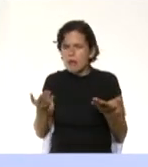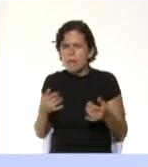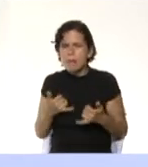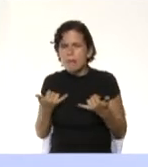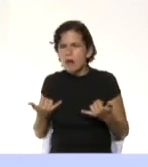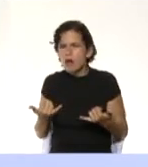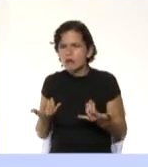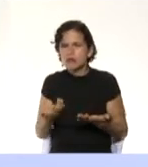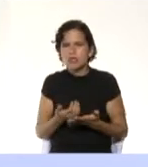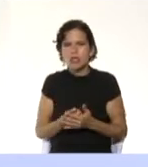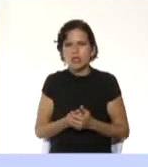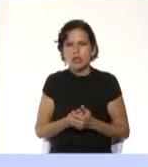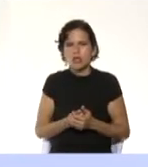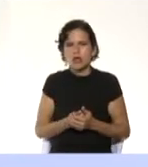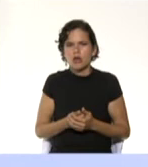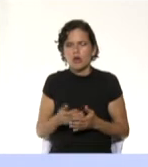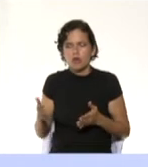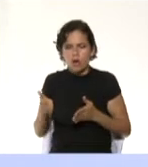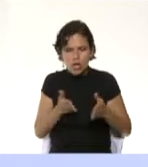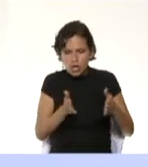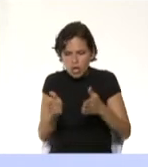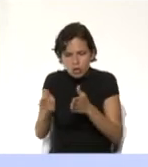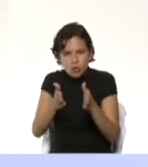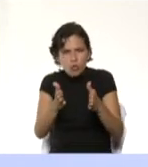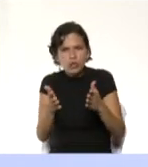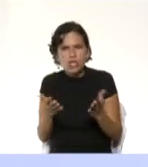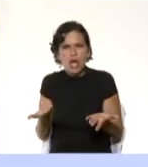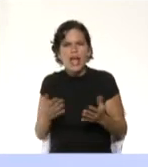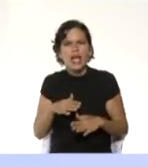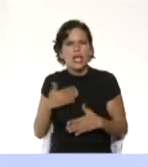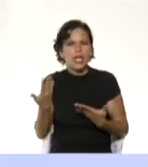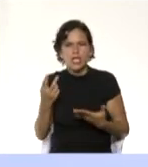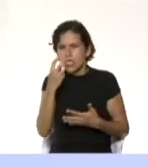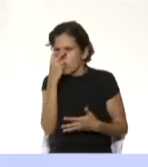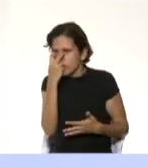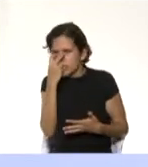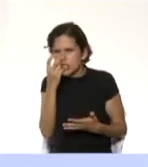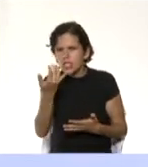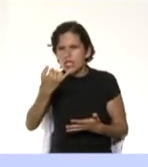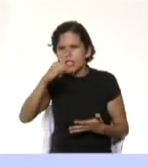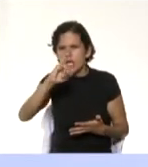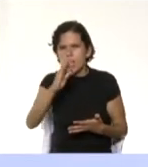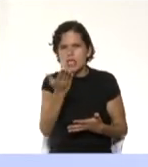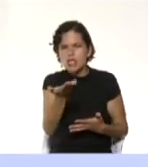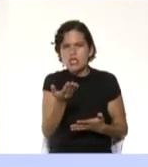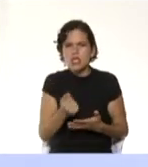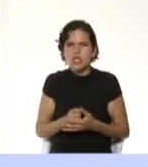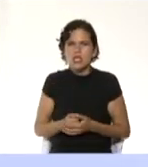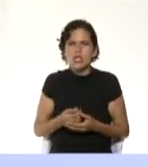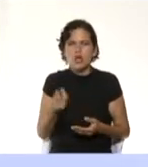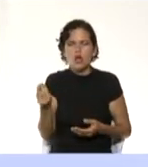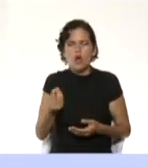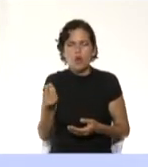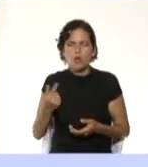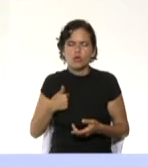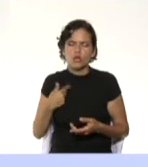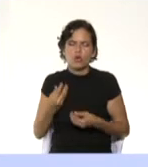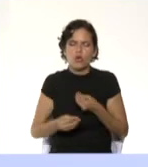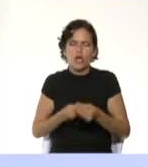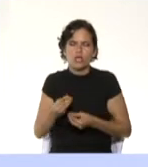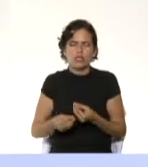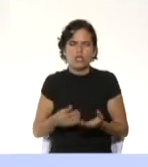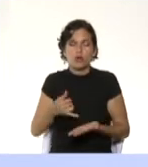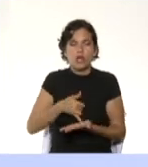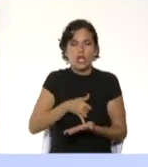sucede con cuál es la ruta, qué quiero visitar de allí y cómo yo lo voy a hacer,